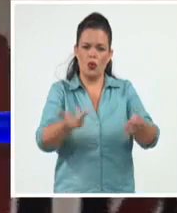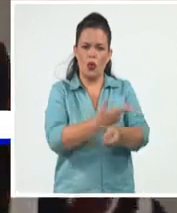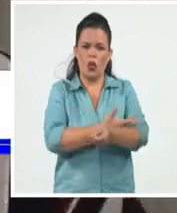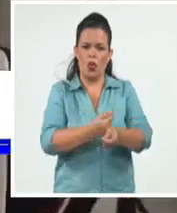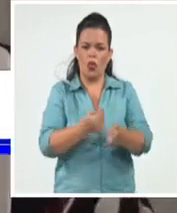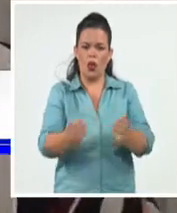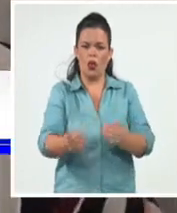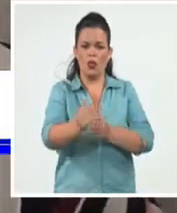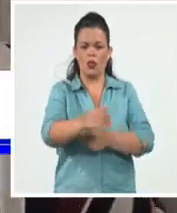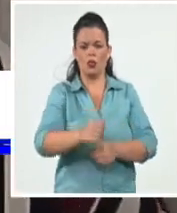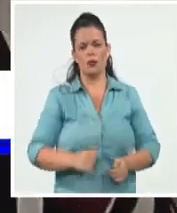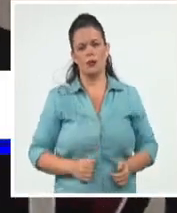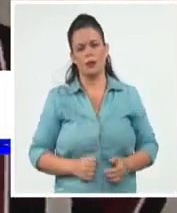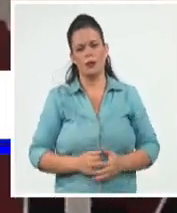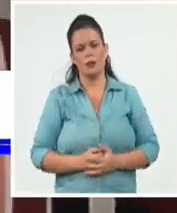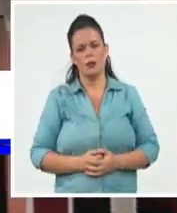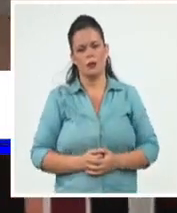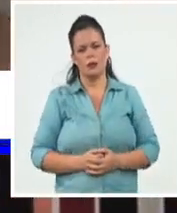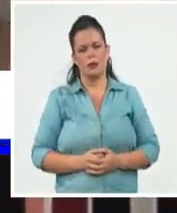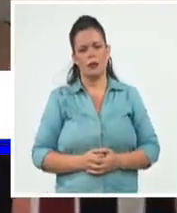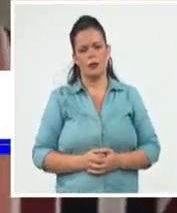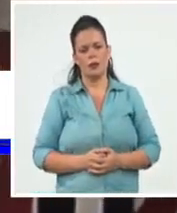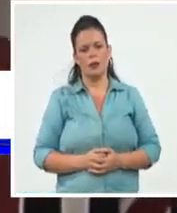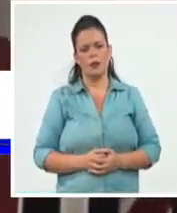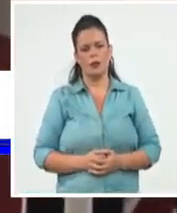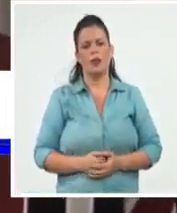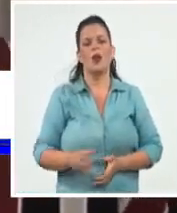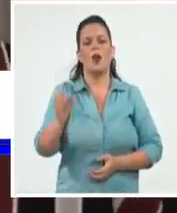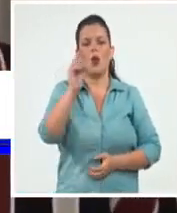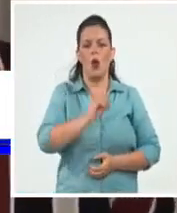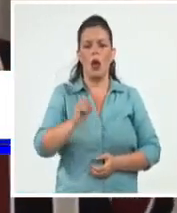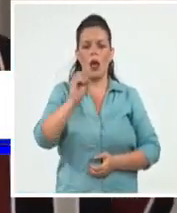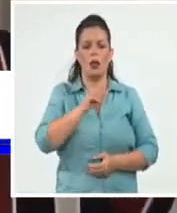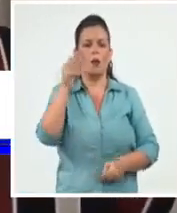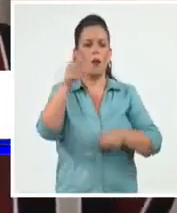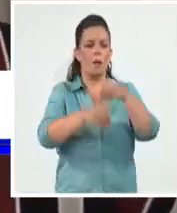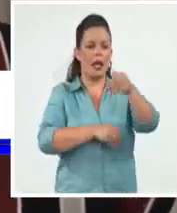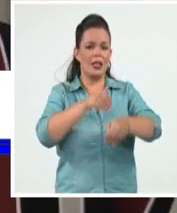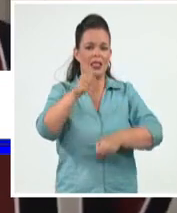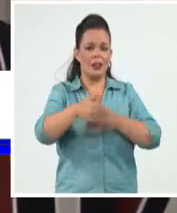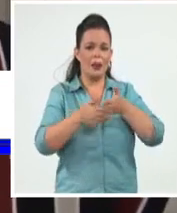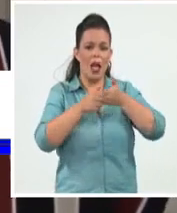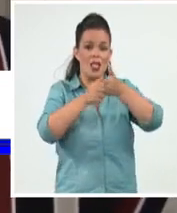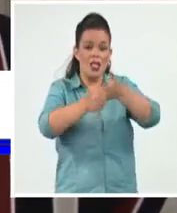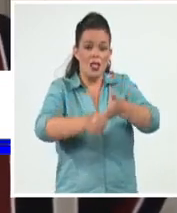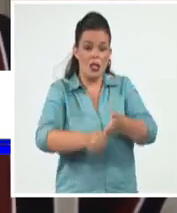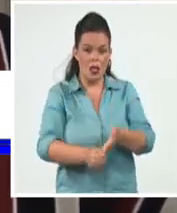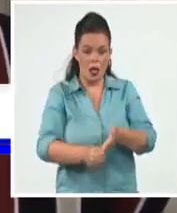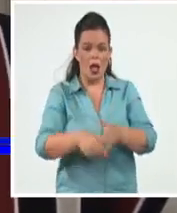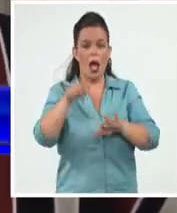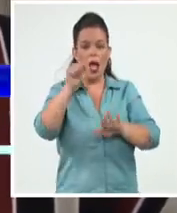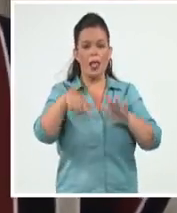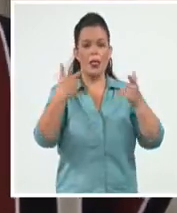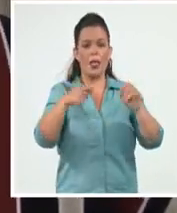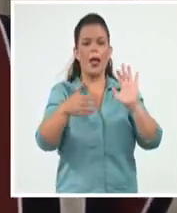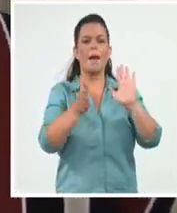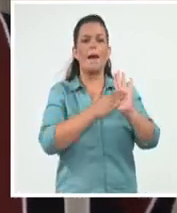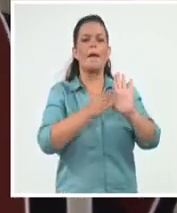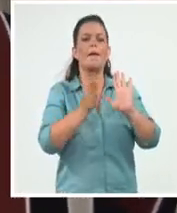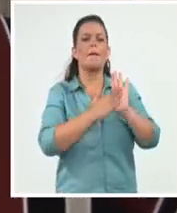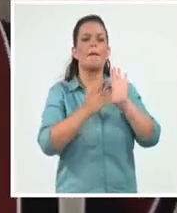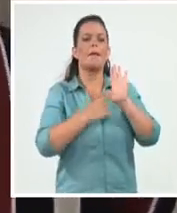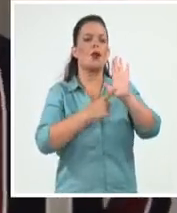que participan en el proceso de aseguramiento del donativo tienen que dejar la trazabilidad de todas las operaciones